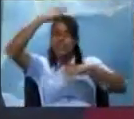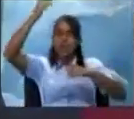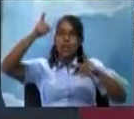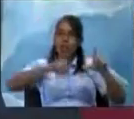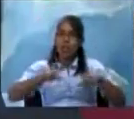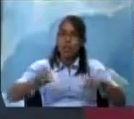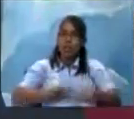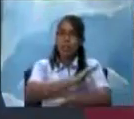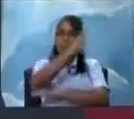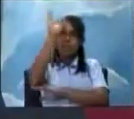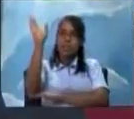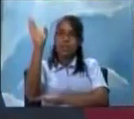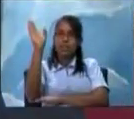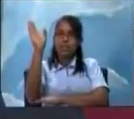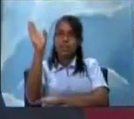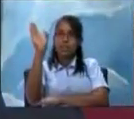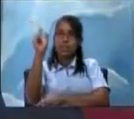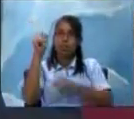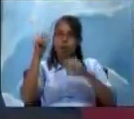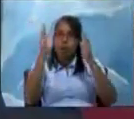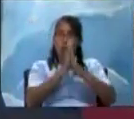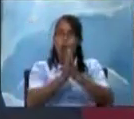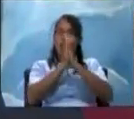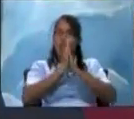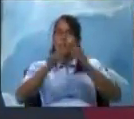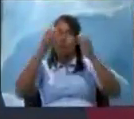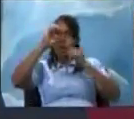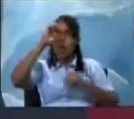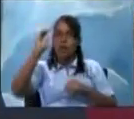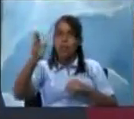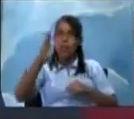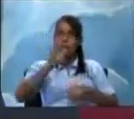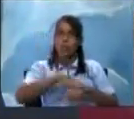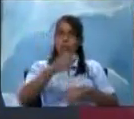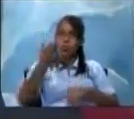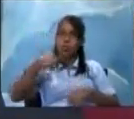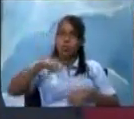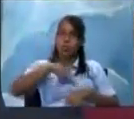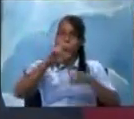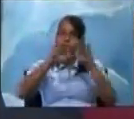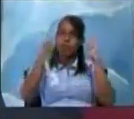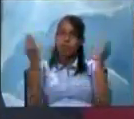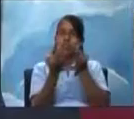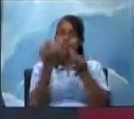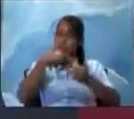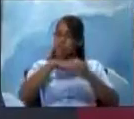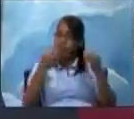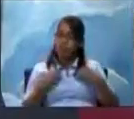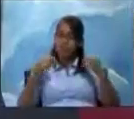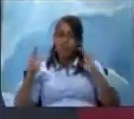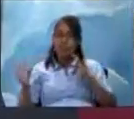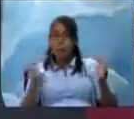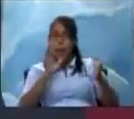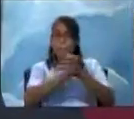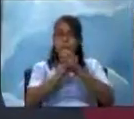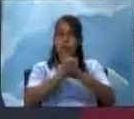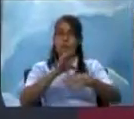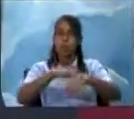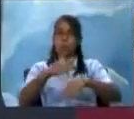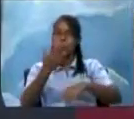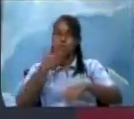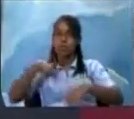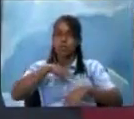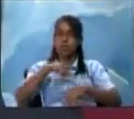a la patria celestial. Oremos a Dios por nuestras familias, nuestros vecinos y nuestros amigos, porque es